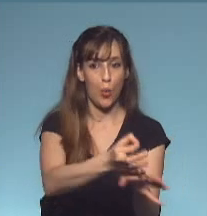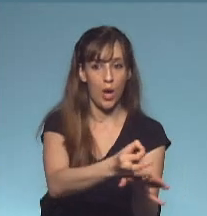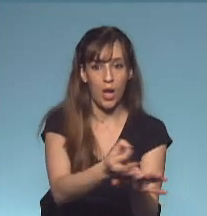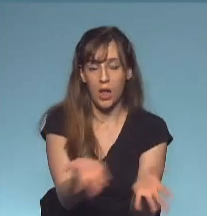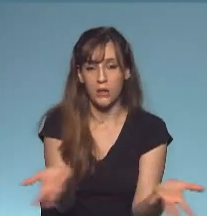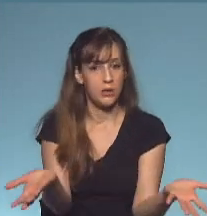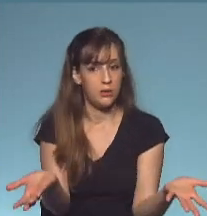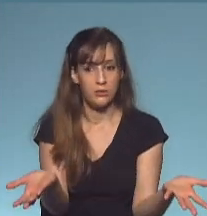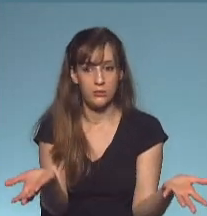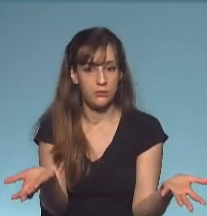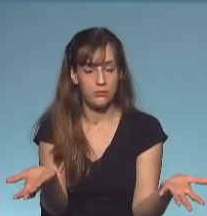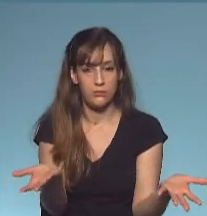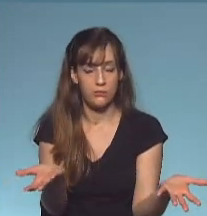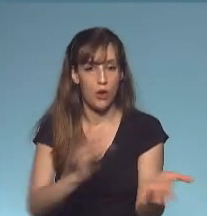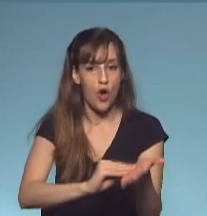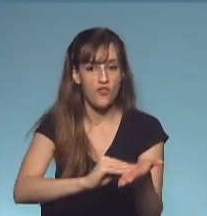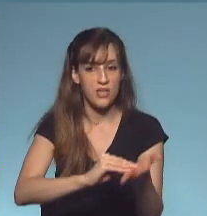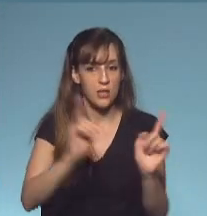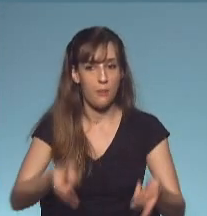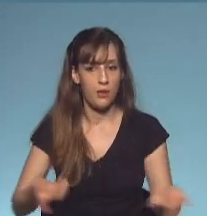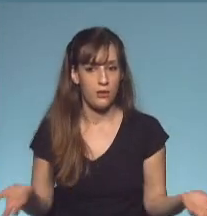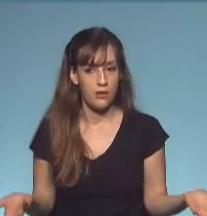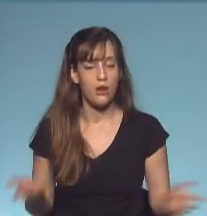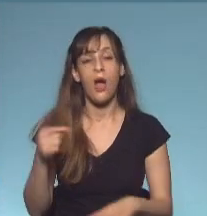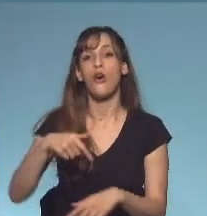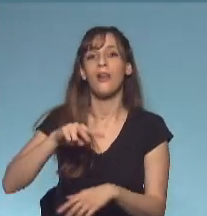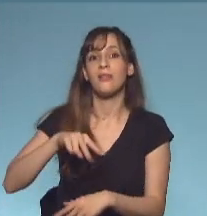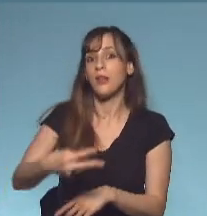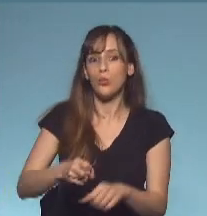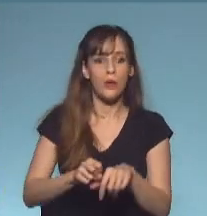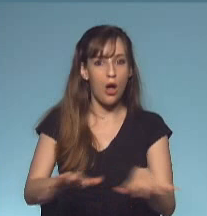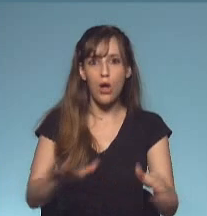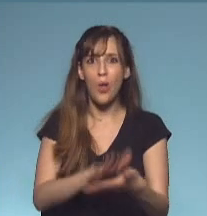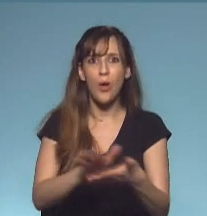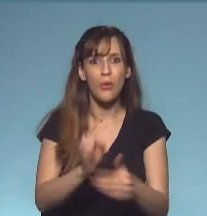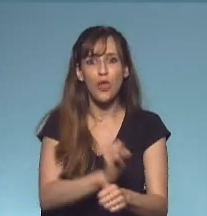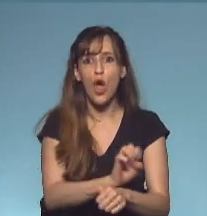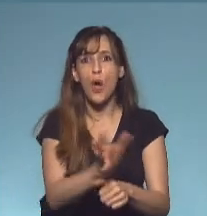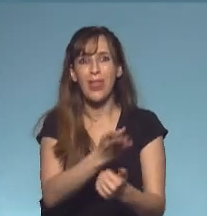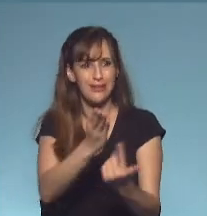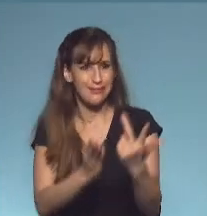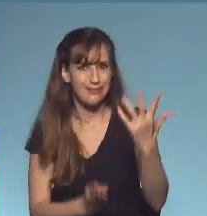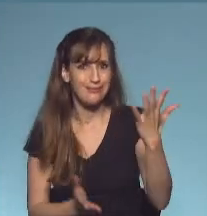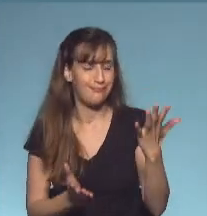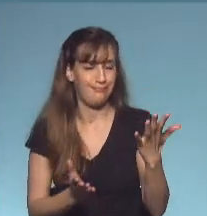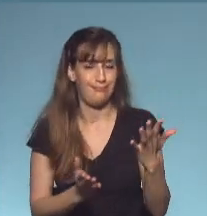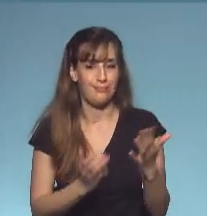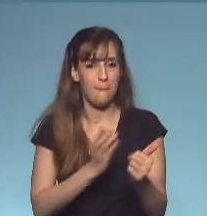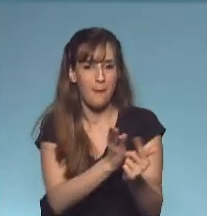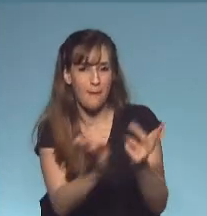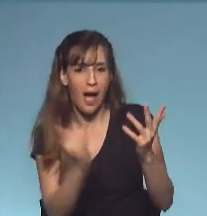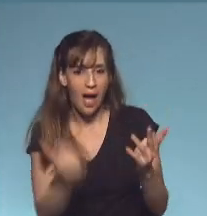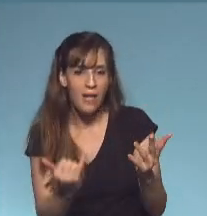Nada nuevo bajo el sol. Llega la segunda ola con estas variantes del virus, cambia el clima, empiezan